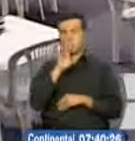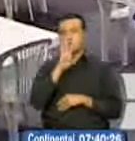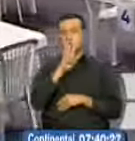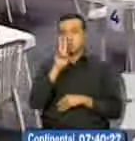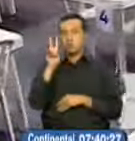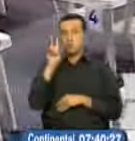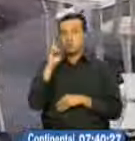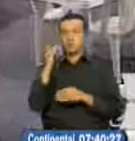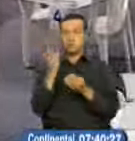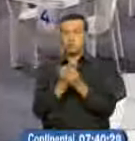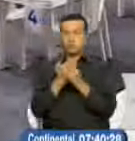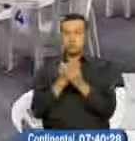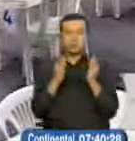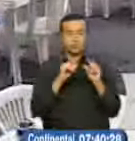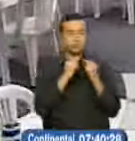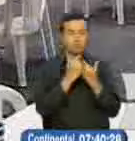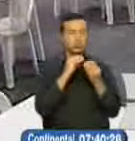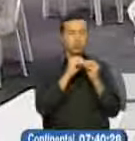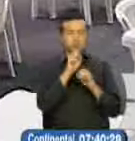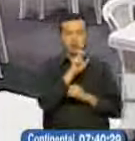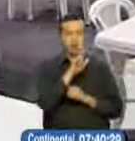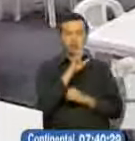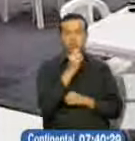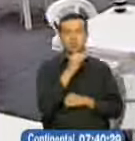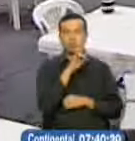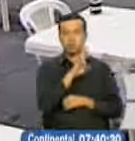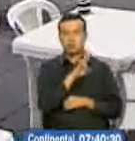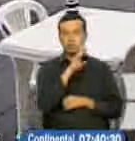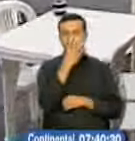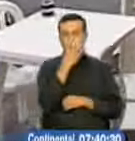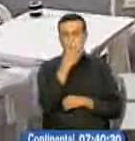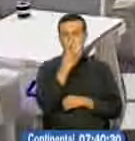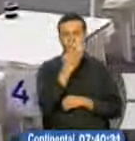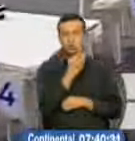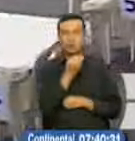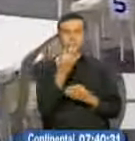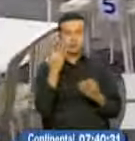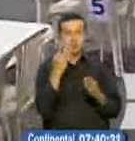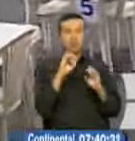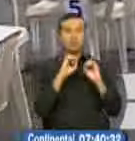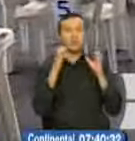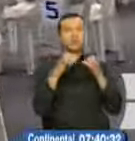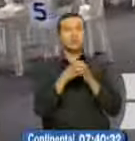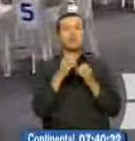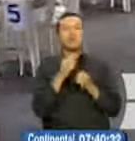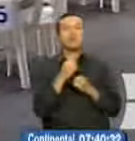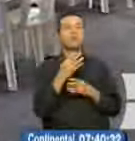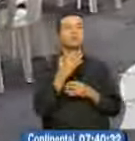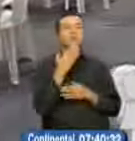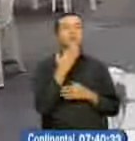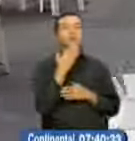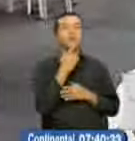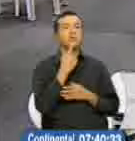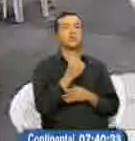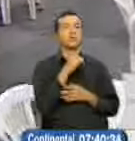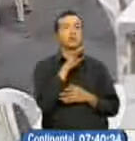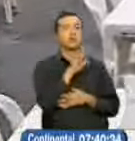3.442 actas, mientras que Alianza País hizo lo mismo con 714 actas, pero el organismo electoral aceptó la objeción